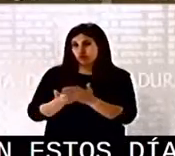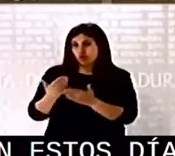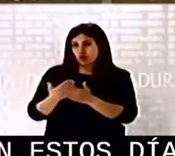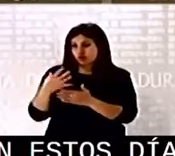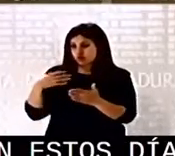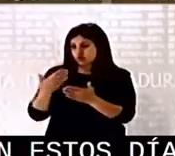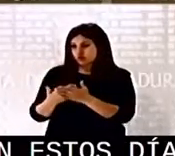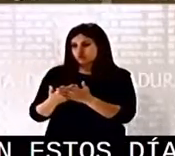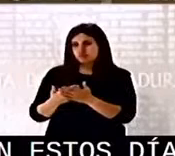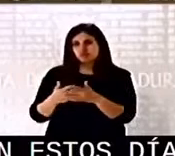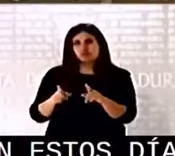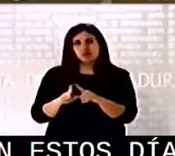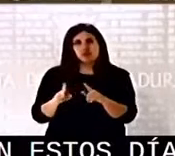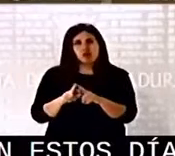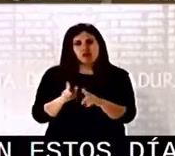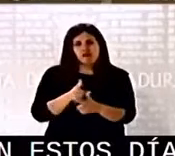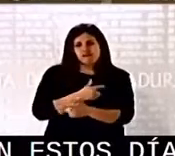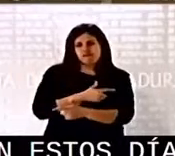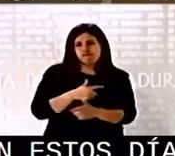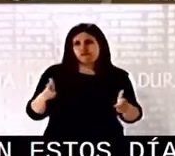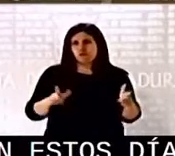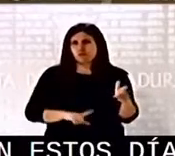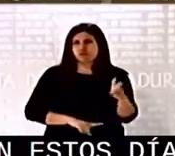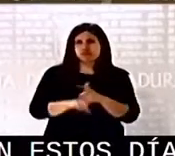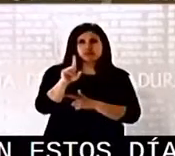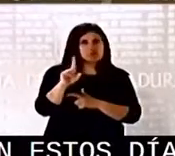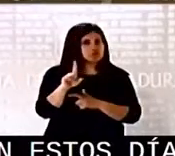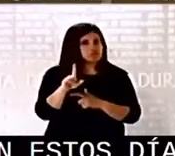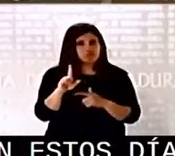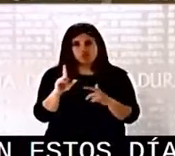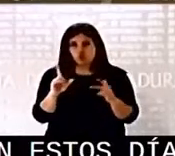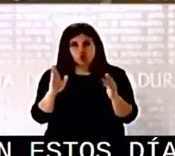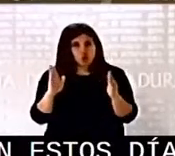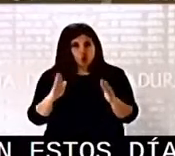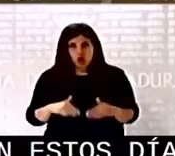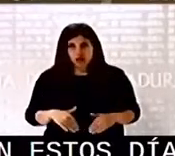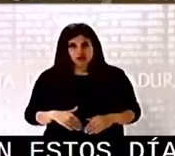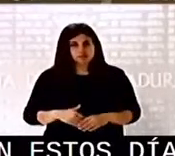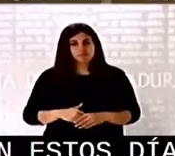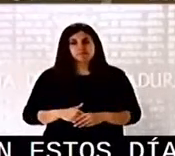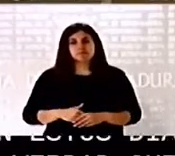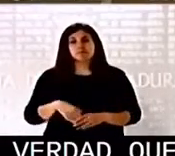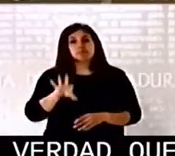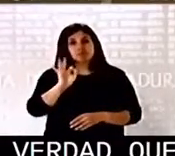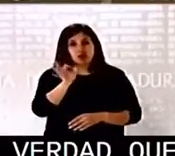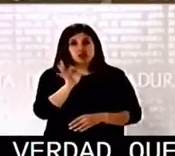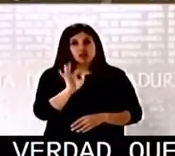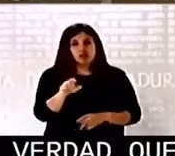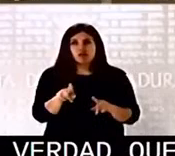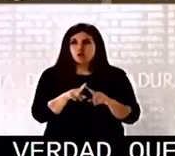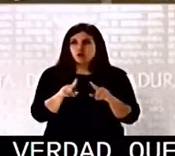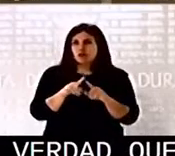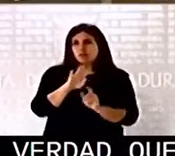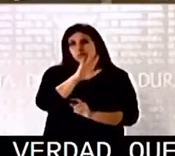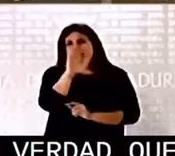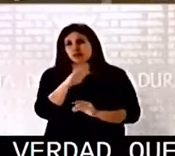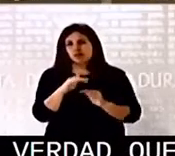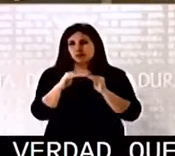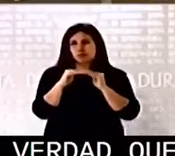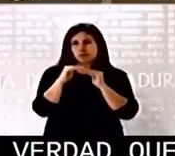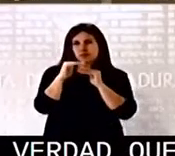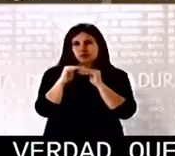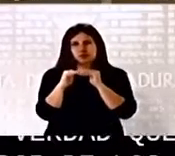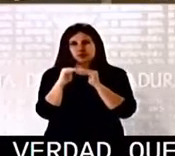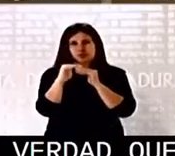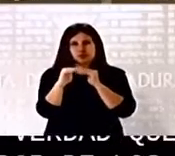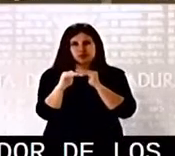un repunte importante. Es verdad que tienen una cierta estabilización alrededor de los